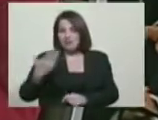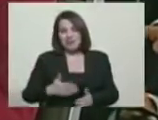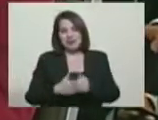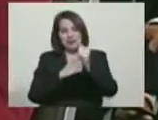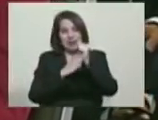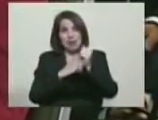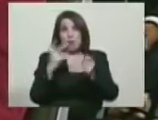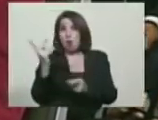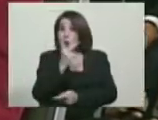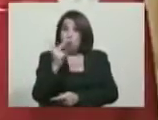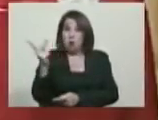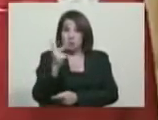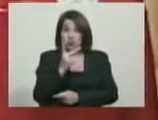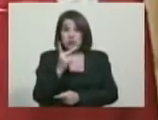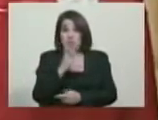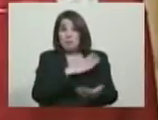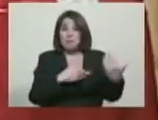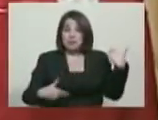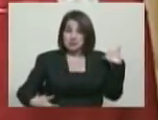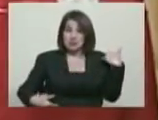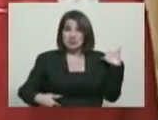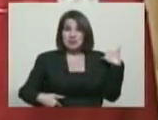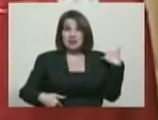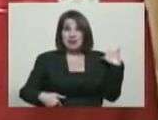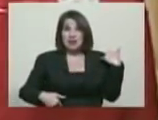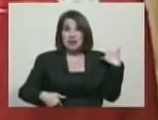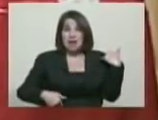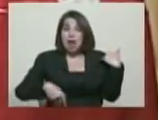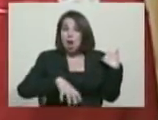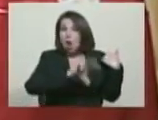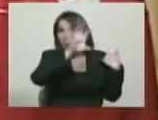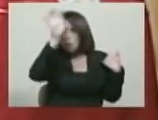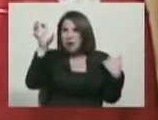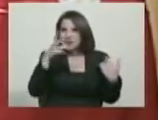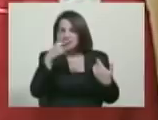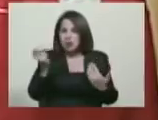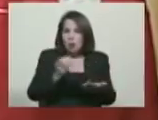y somos presidentes del Movimiento de Países No Alineados.